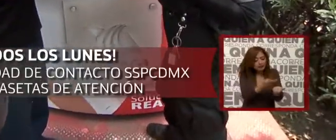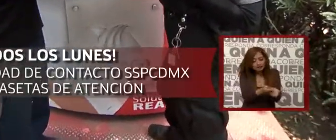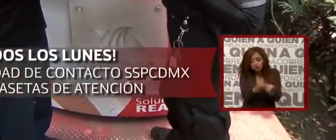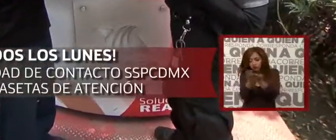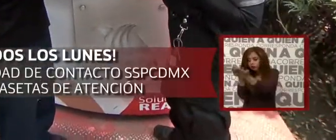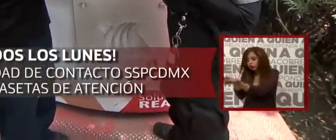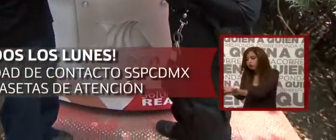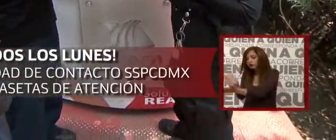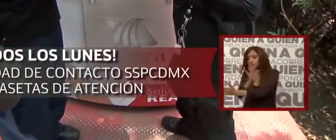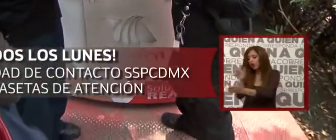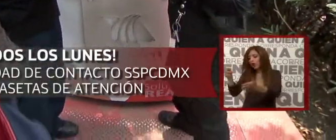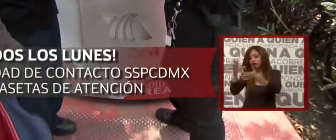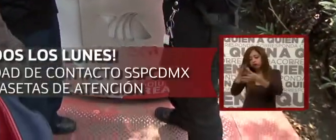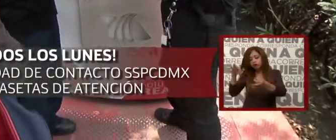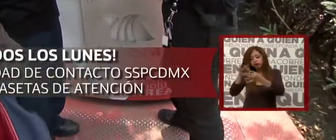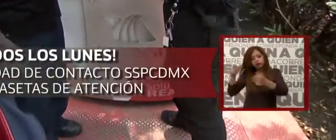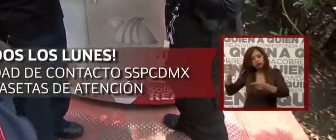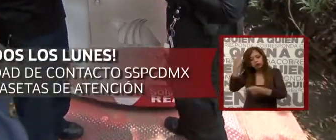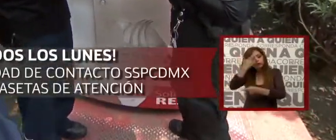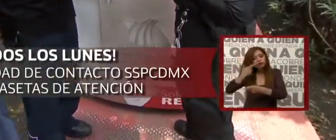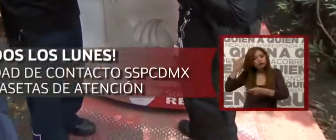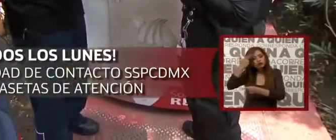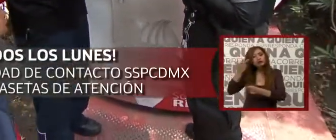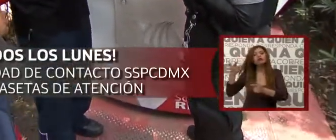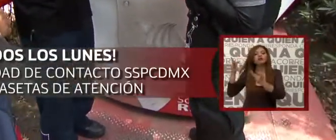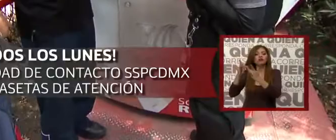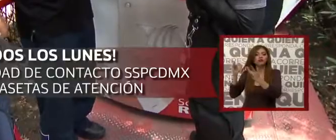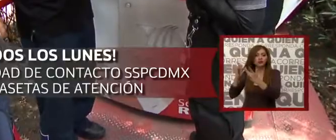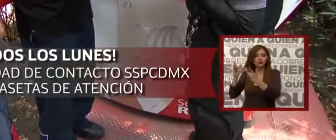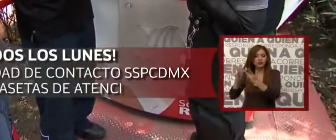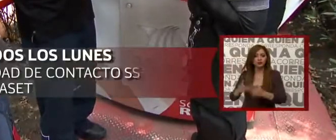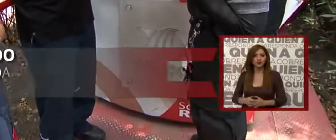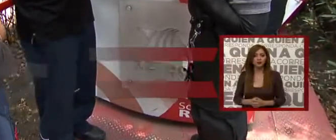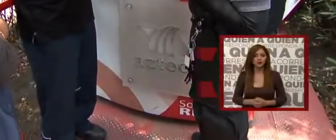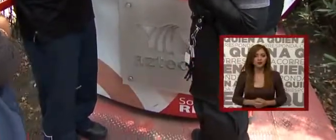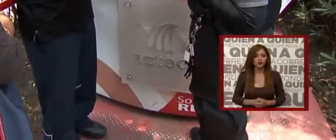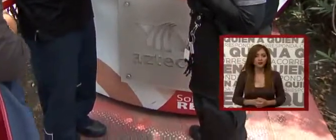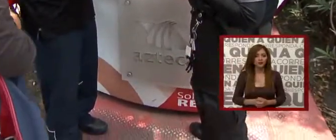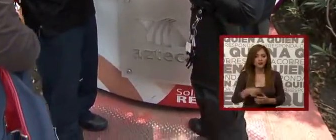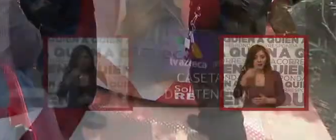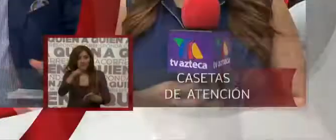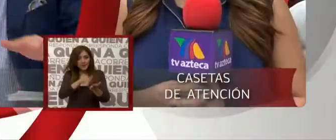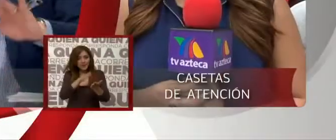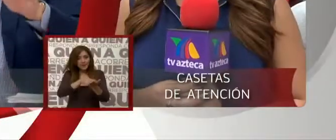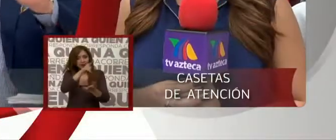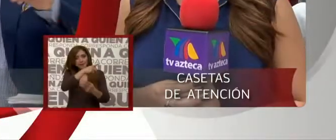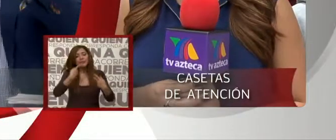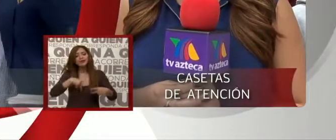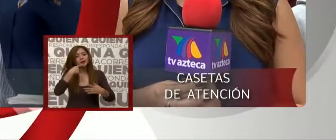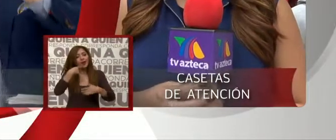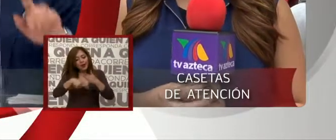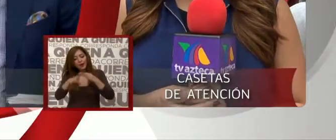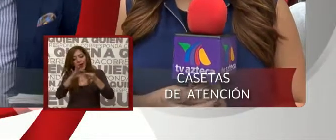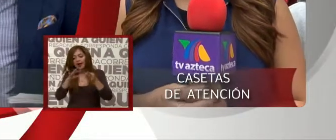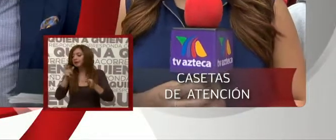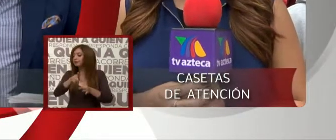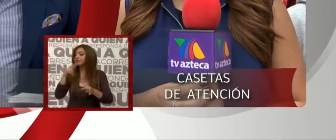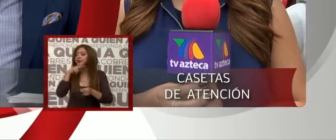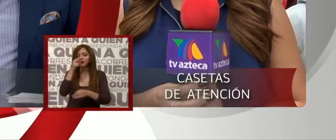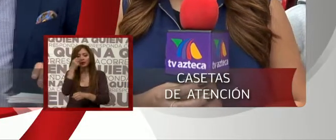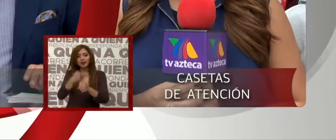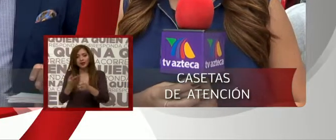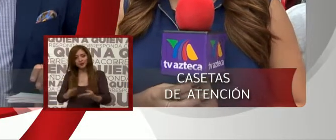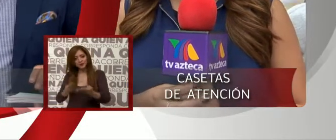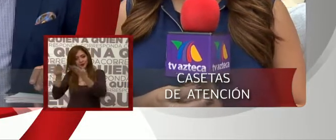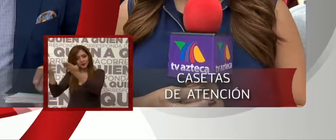sus funciones, hacen inmediatamente contacto con al él. Secretario. Se lo entregan lo que haya dicho, pasado, y ahí está, directamente. Así